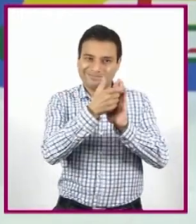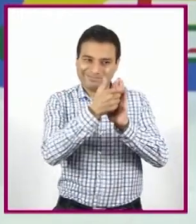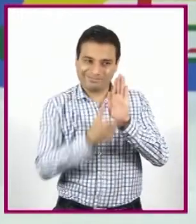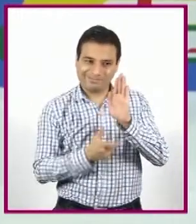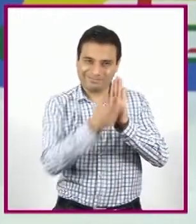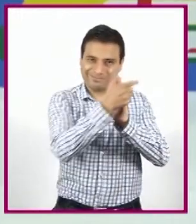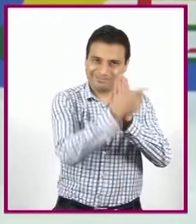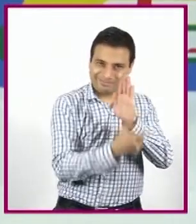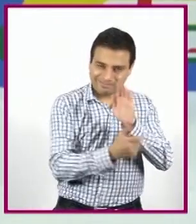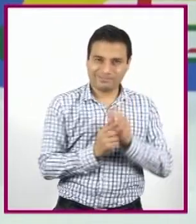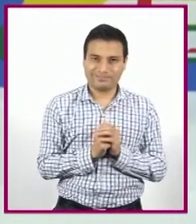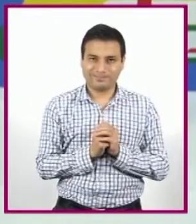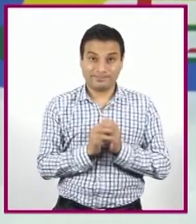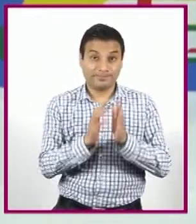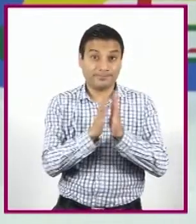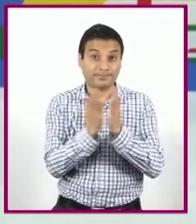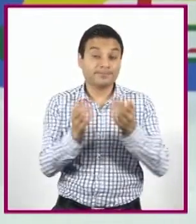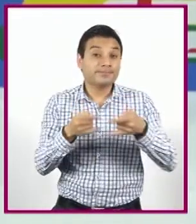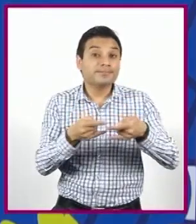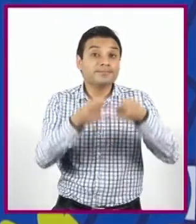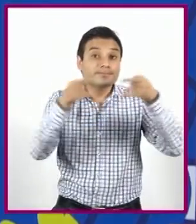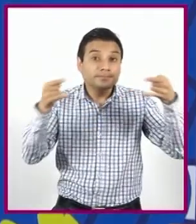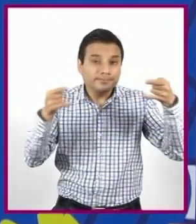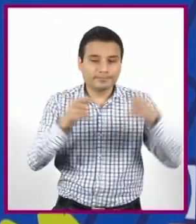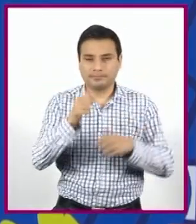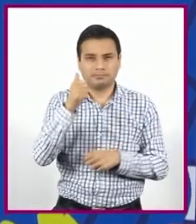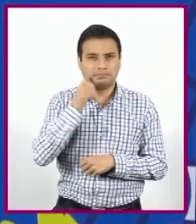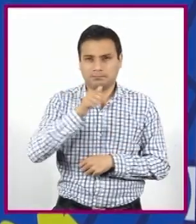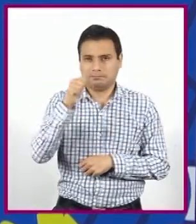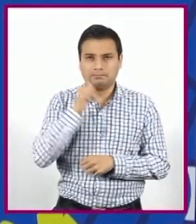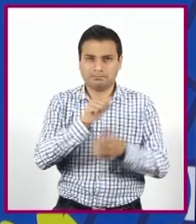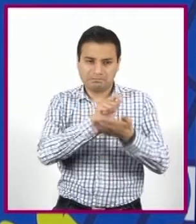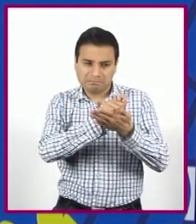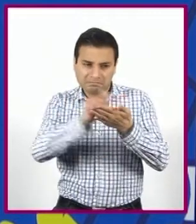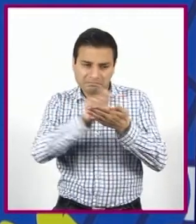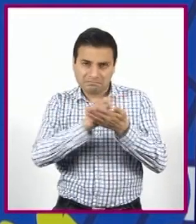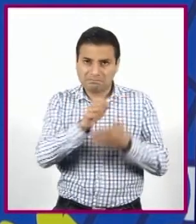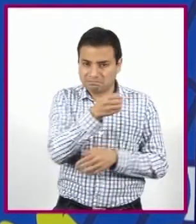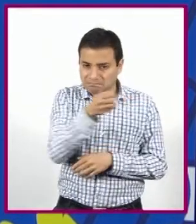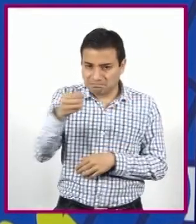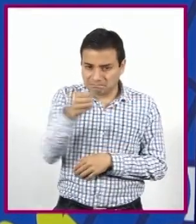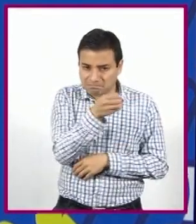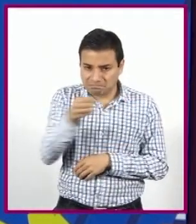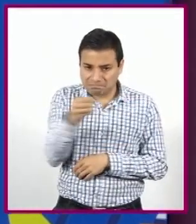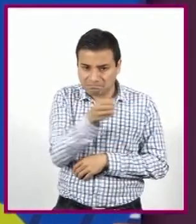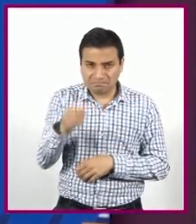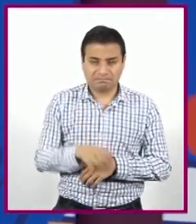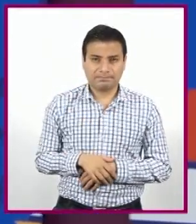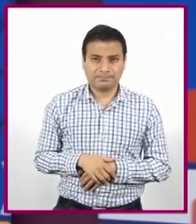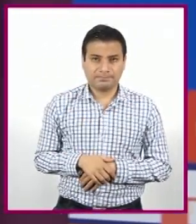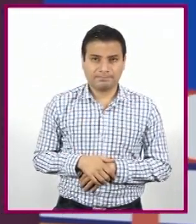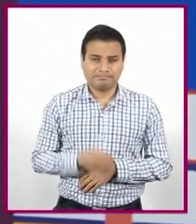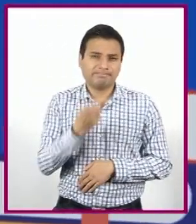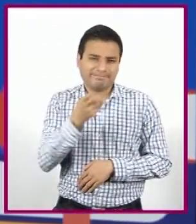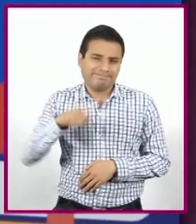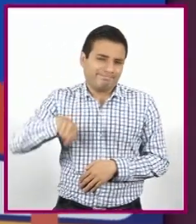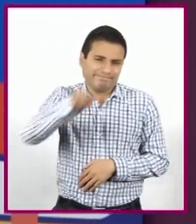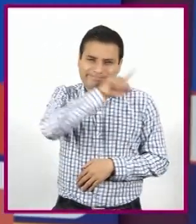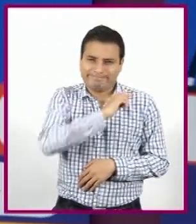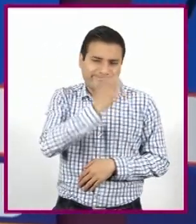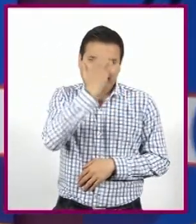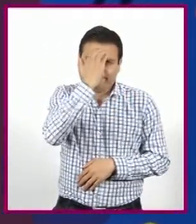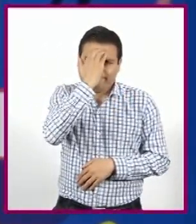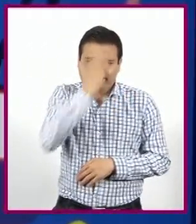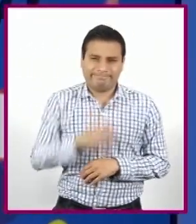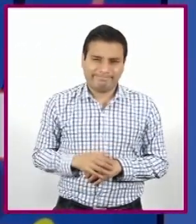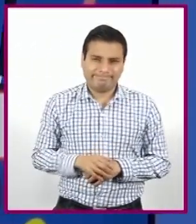suele presentar el texto de manera continua. Este conocimiento forma parte de nuestra formación como lectores, Pues